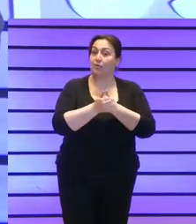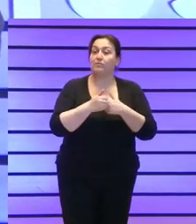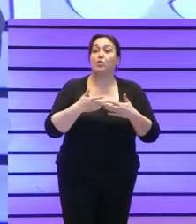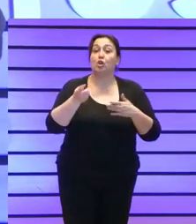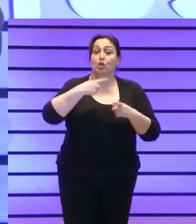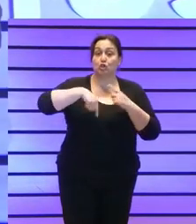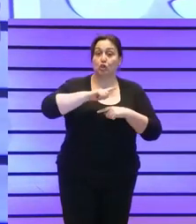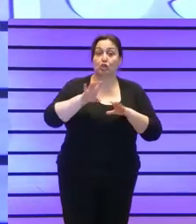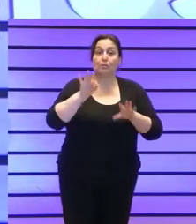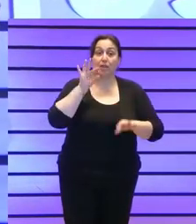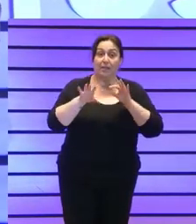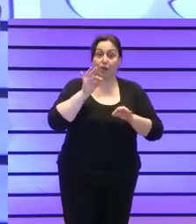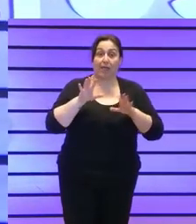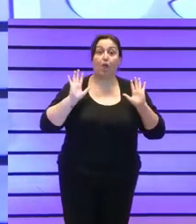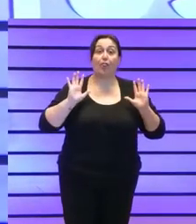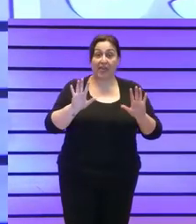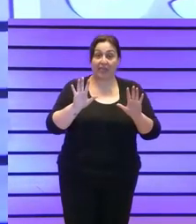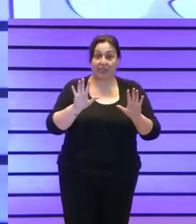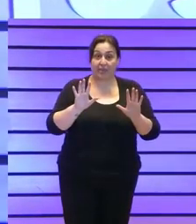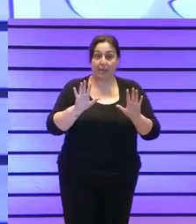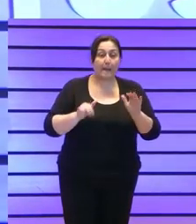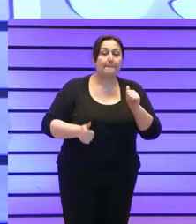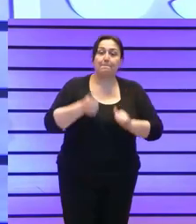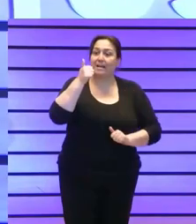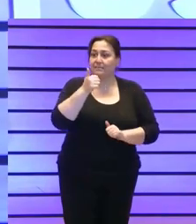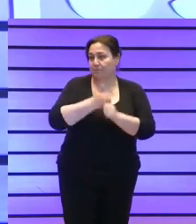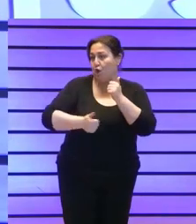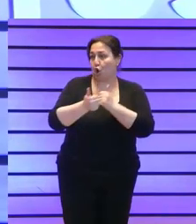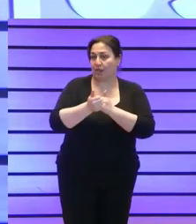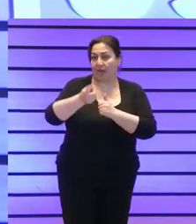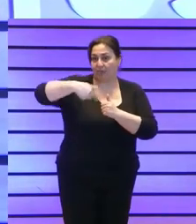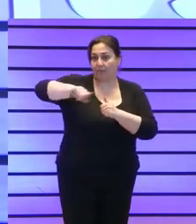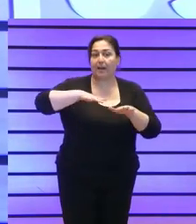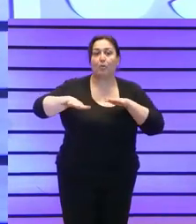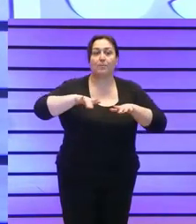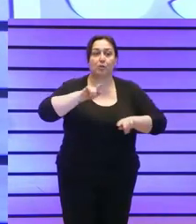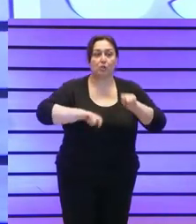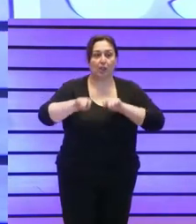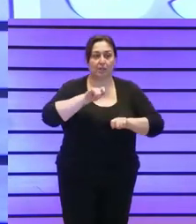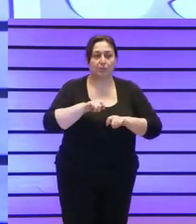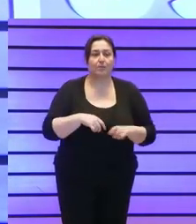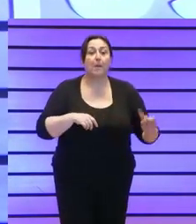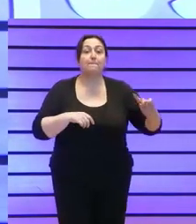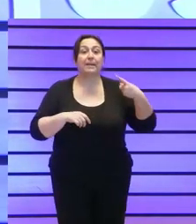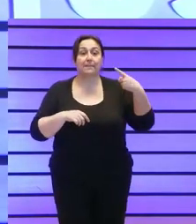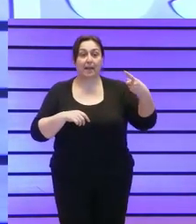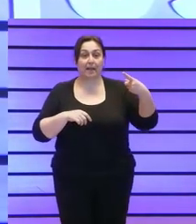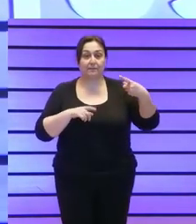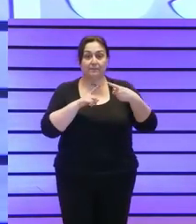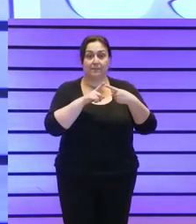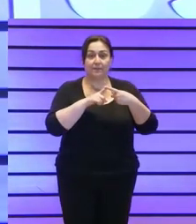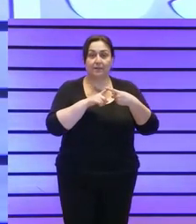Nosotros hemos seleccionado las 10 con mayor prioridad para todo lo que es el movimiento asociativo la primera sería